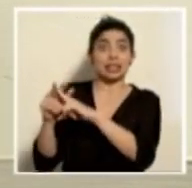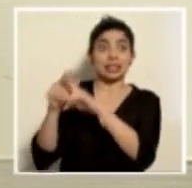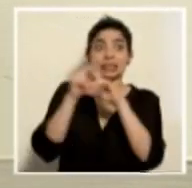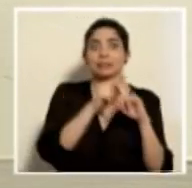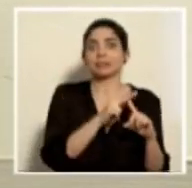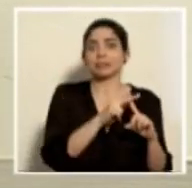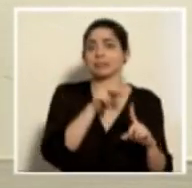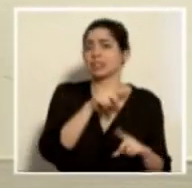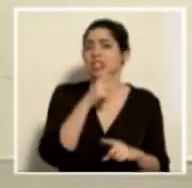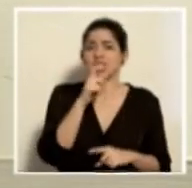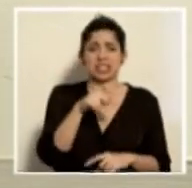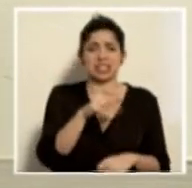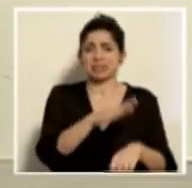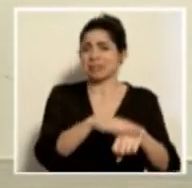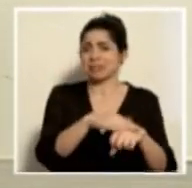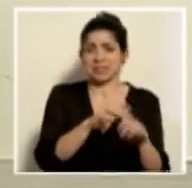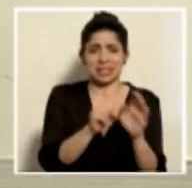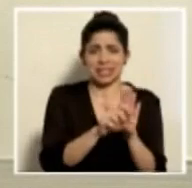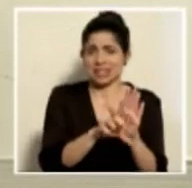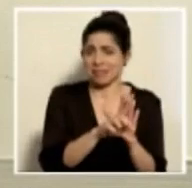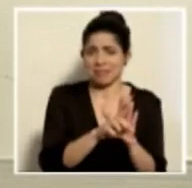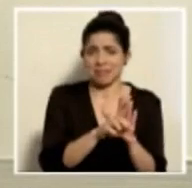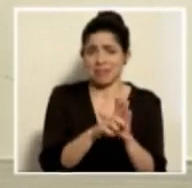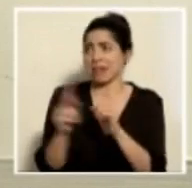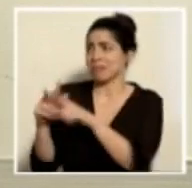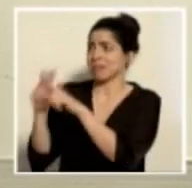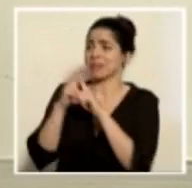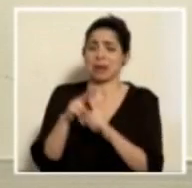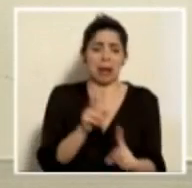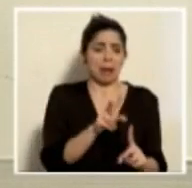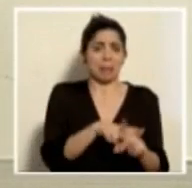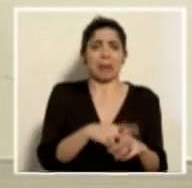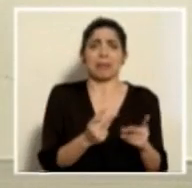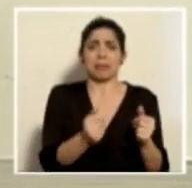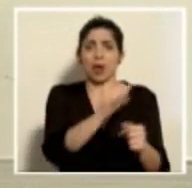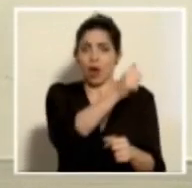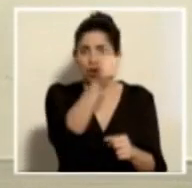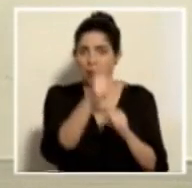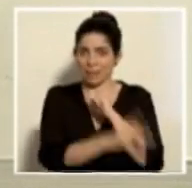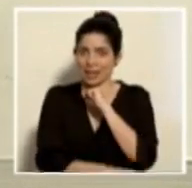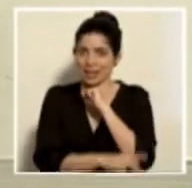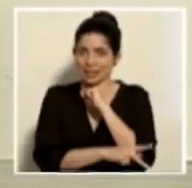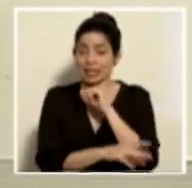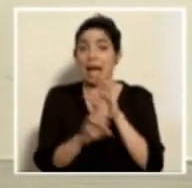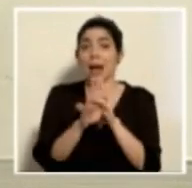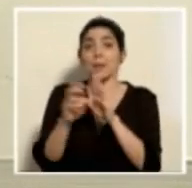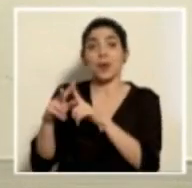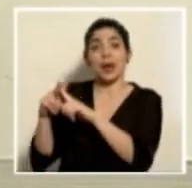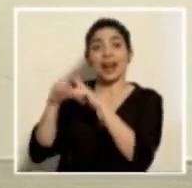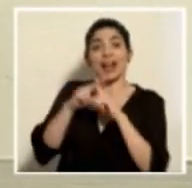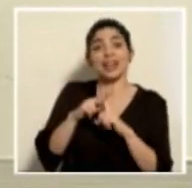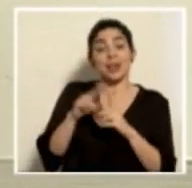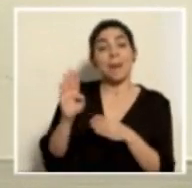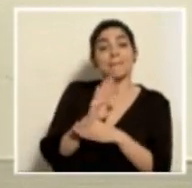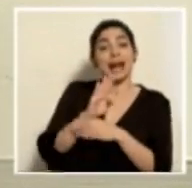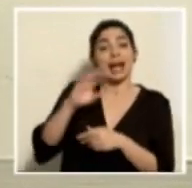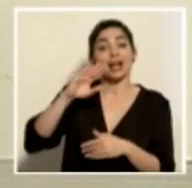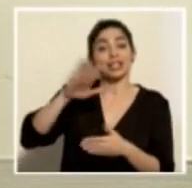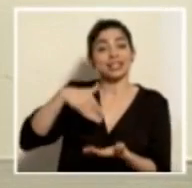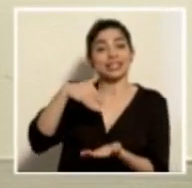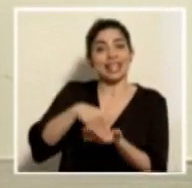tienen que ir a pedir permiso a la Asamblea Legislativa para ponerlo en marcha. Por ejemplo, el crédito del que habló el Banco